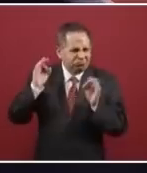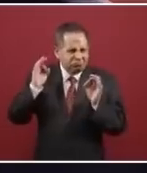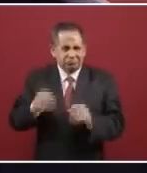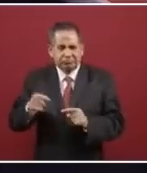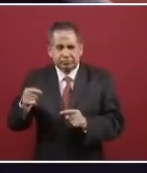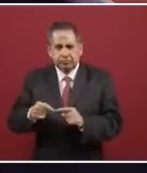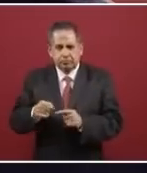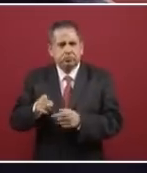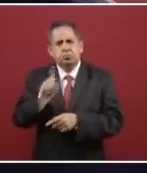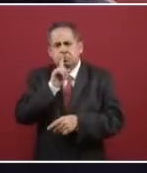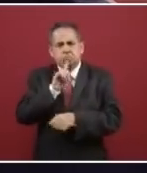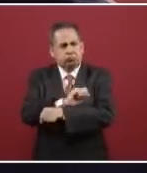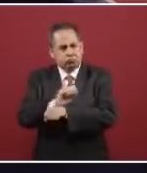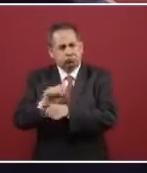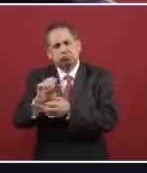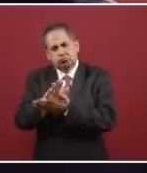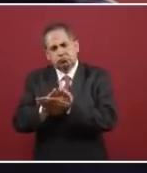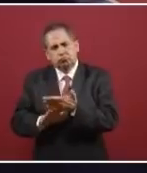austero.